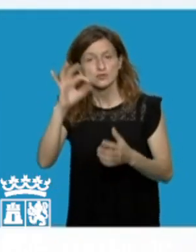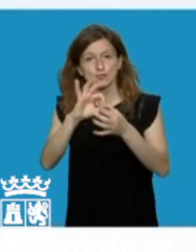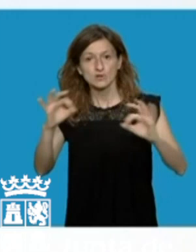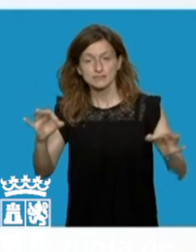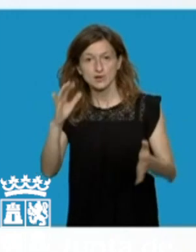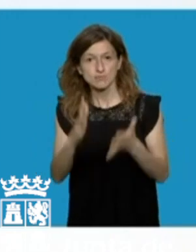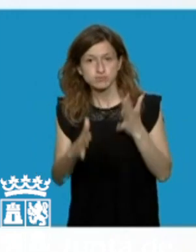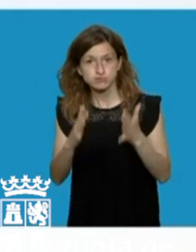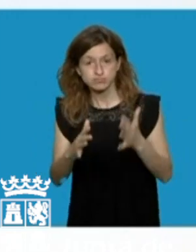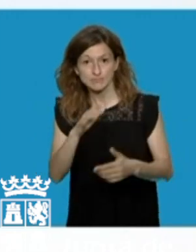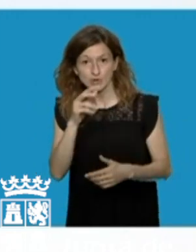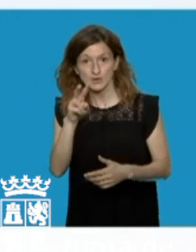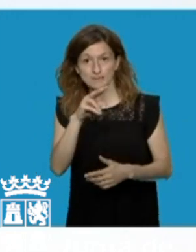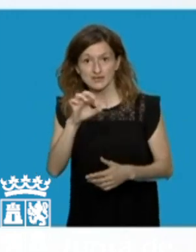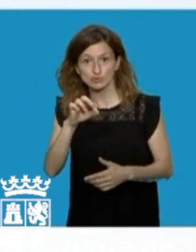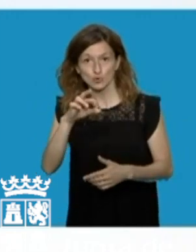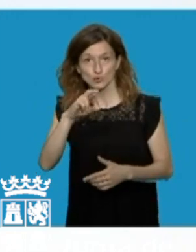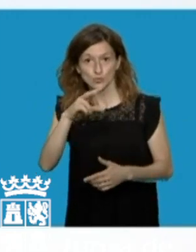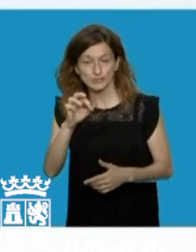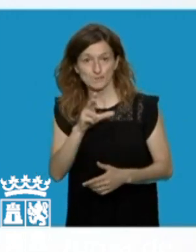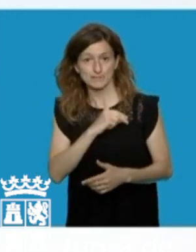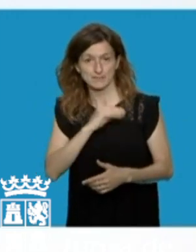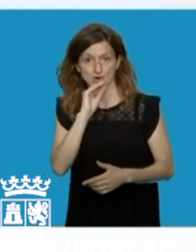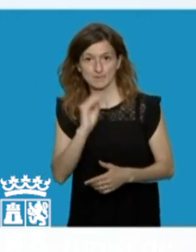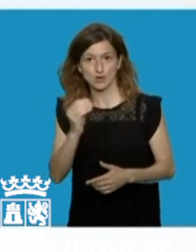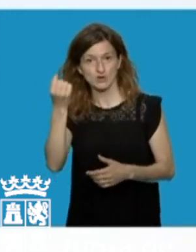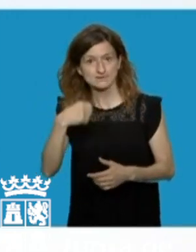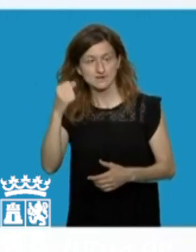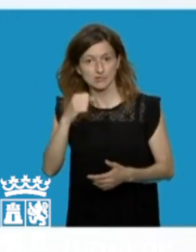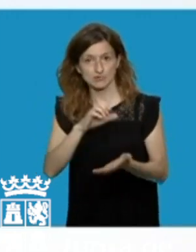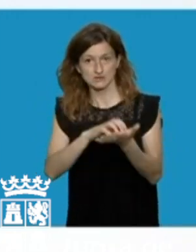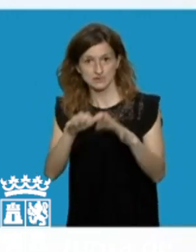los atletas entrenados por Víctor Rubio, premio al mejor entrenador de Castilla y León